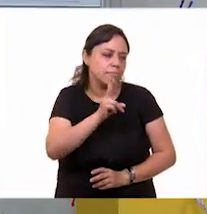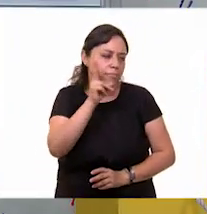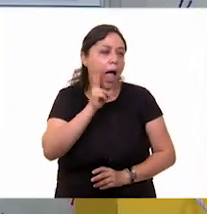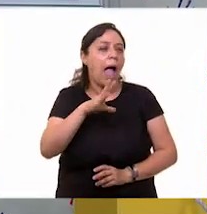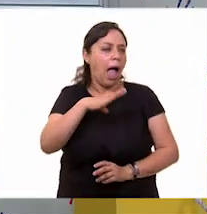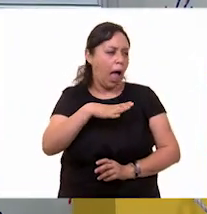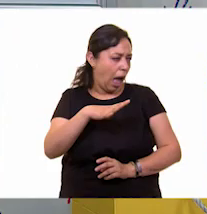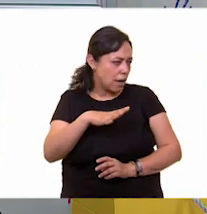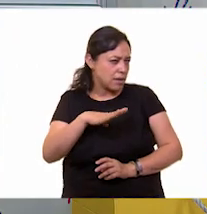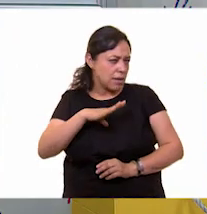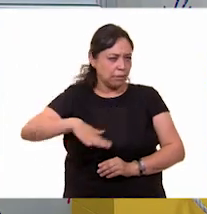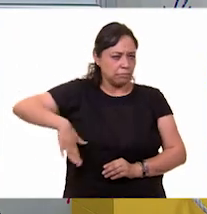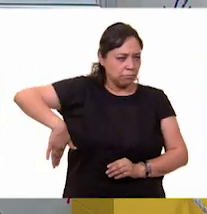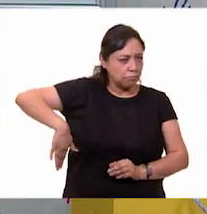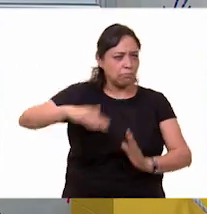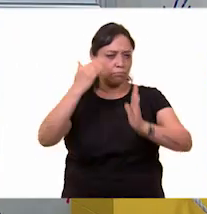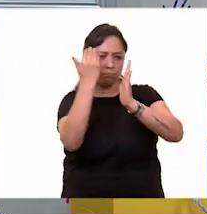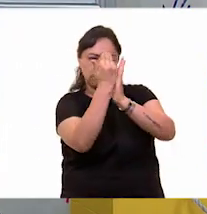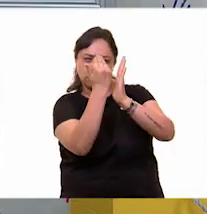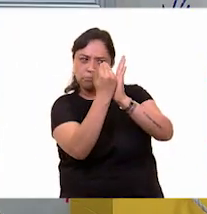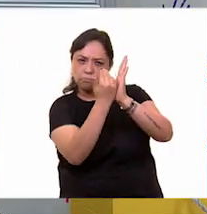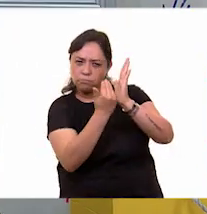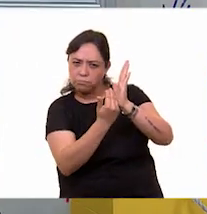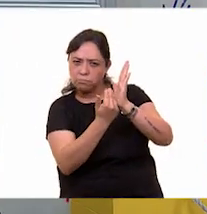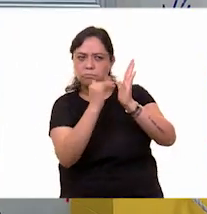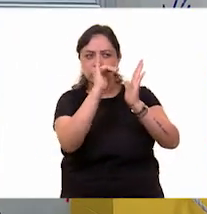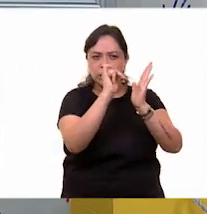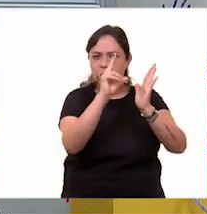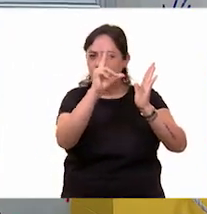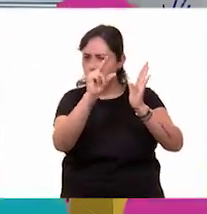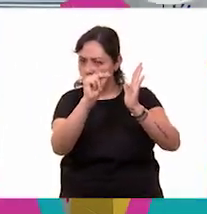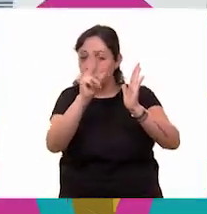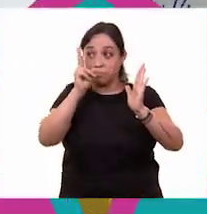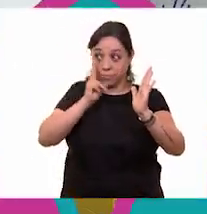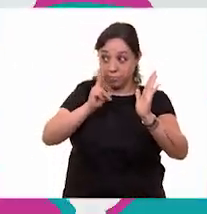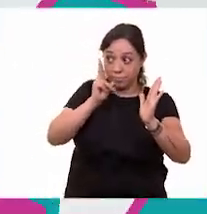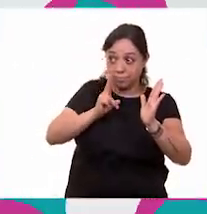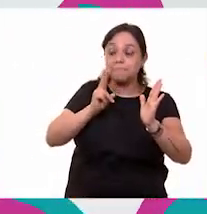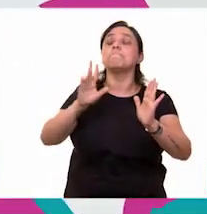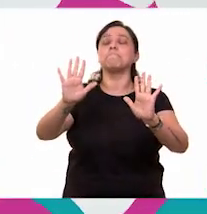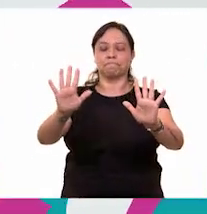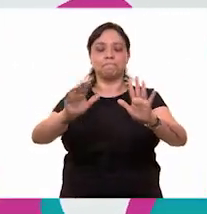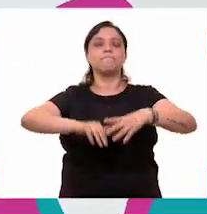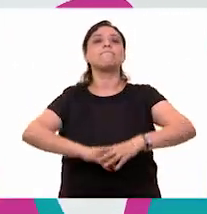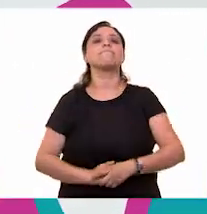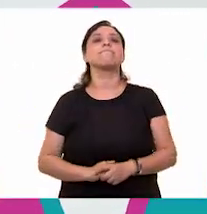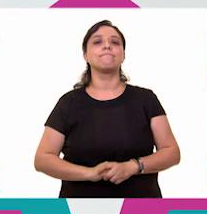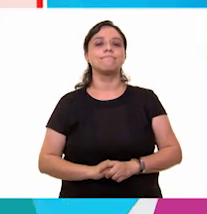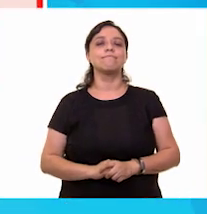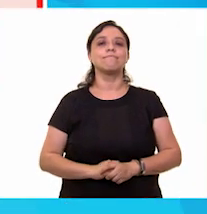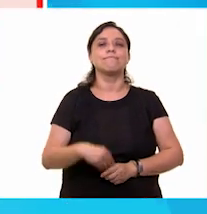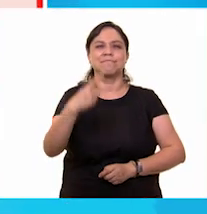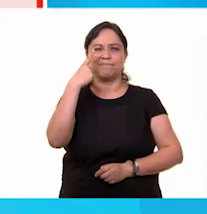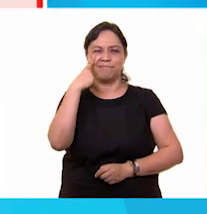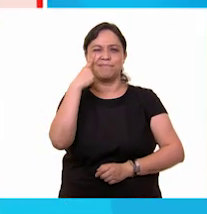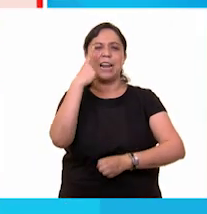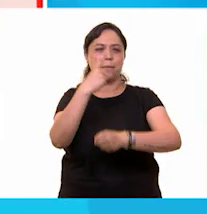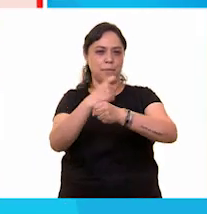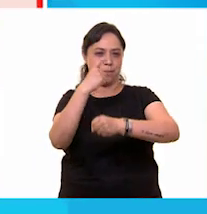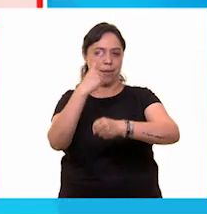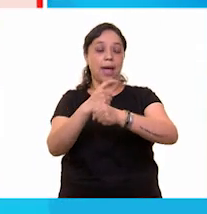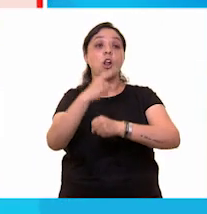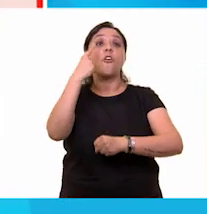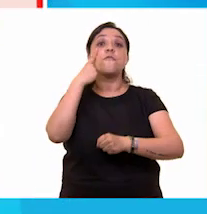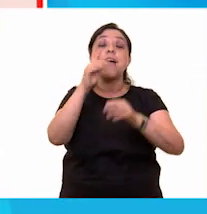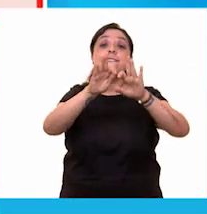los elementos que nos mencionaba para que fuera el mantel pequeño. ¿Te parece? Me parece buena idea. Bien. Vamos a empezar con el tuyo. Dice,